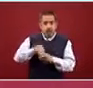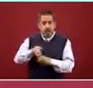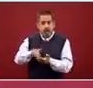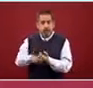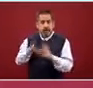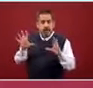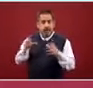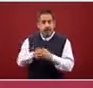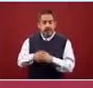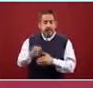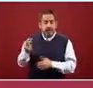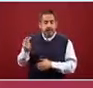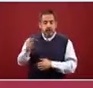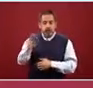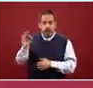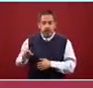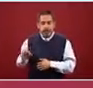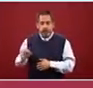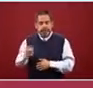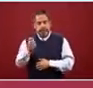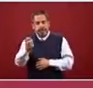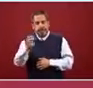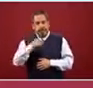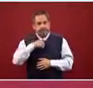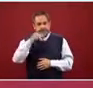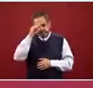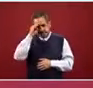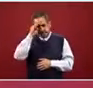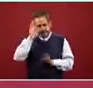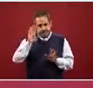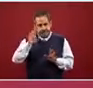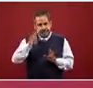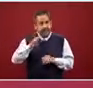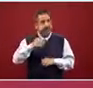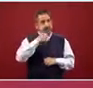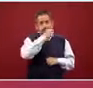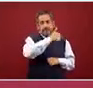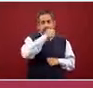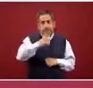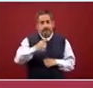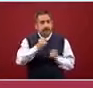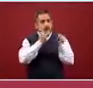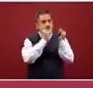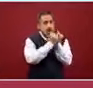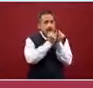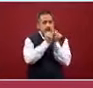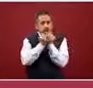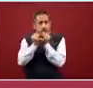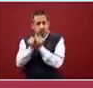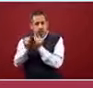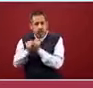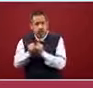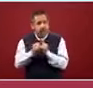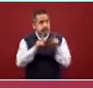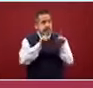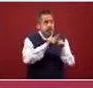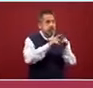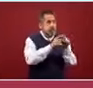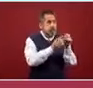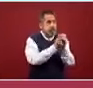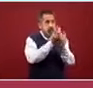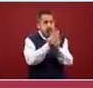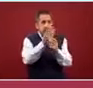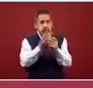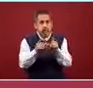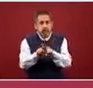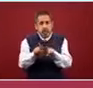ello no debemos pensar que cada región tiene que tener la misma velocidad de acciones o